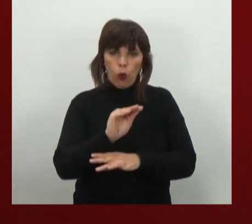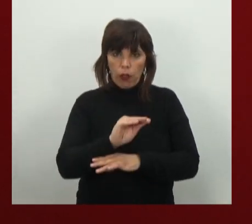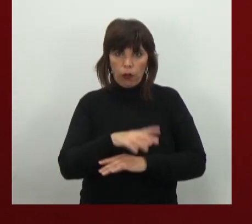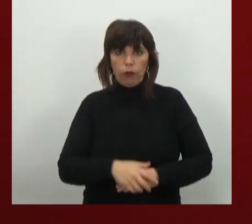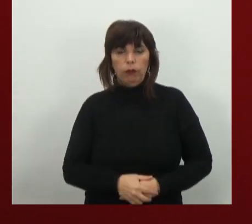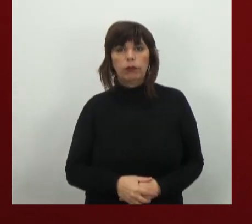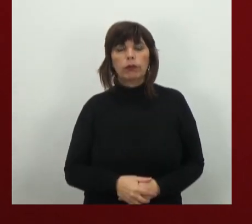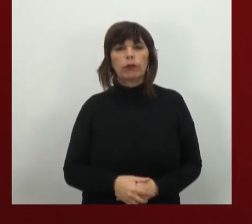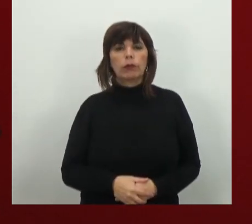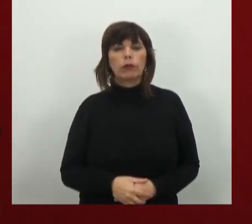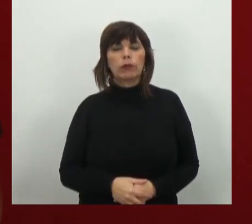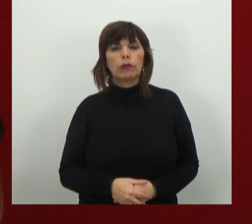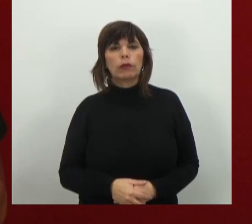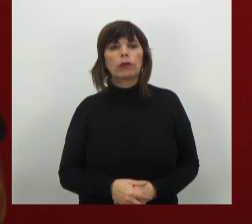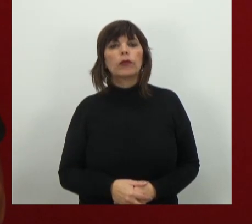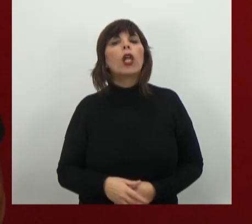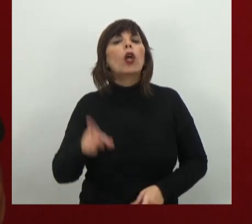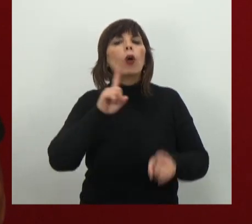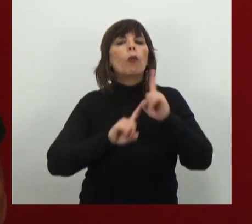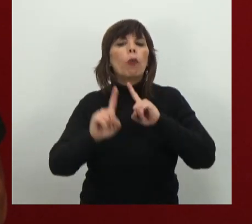queridos. ¿Sabes cuál es el problema?